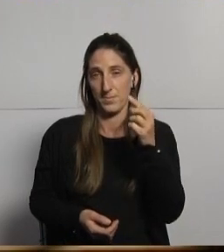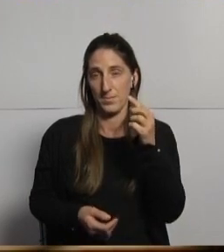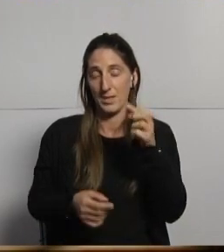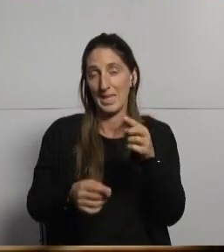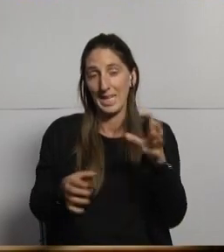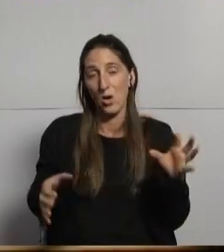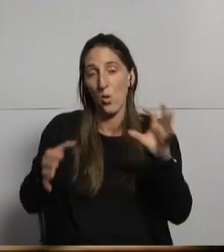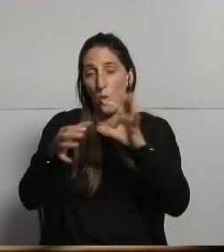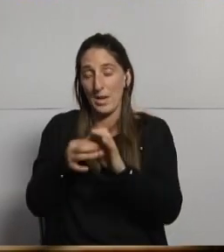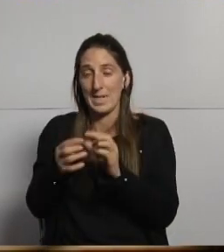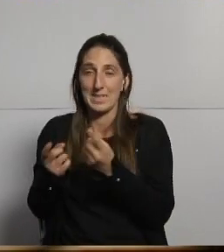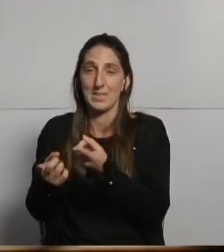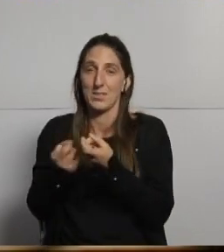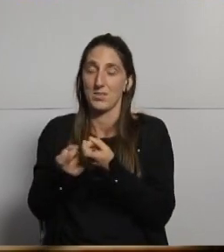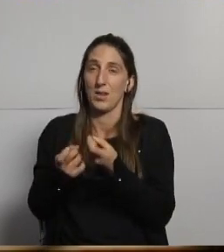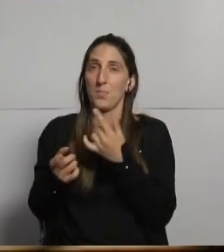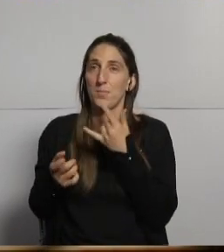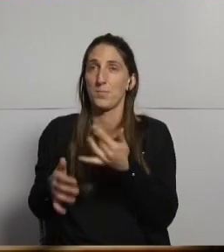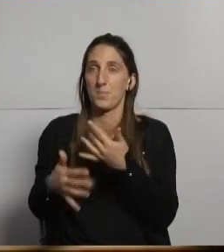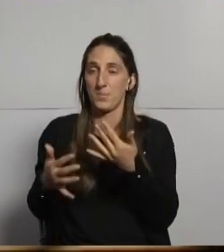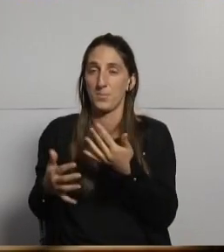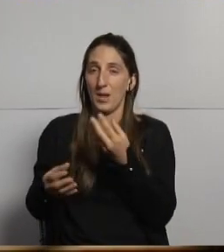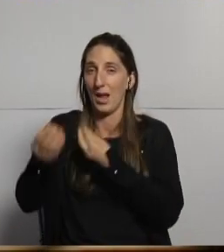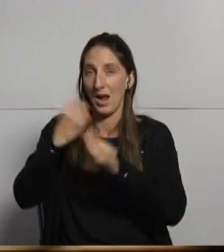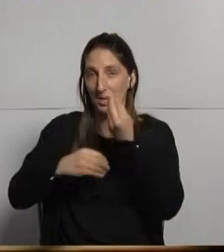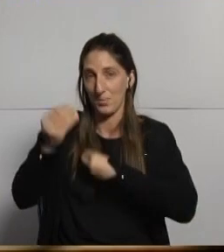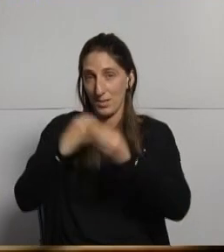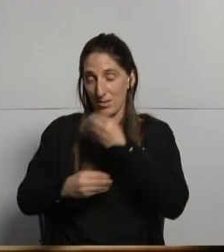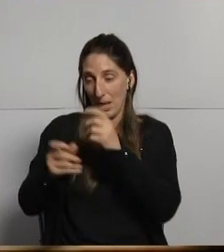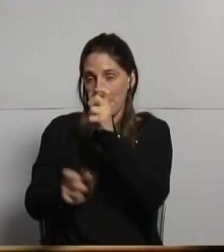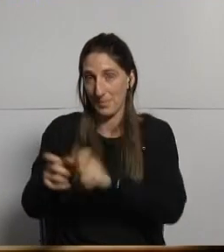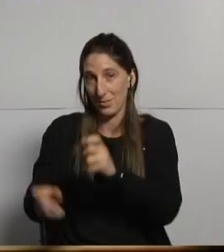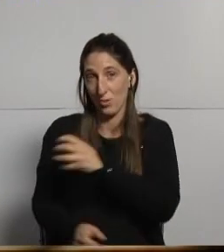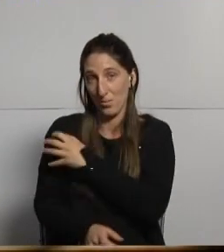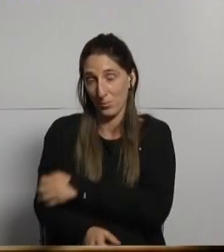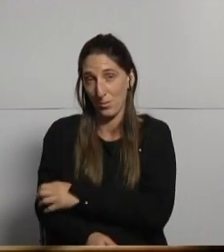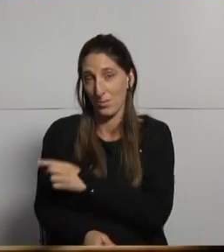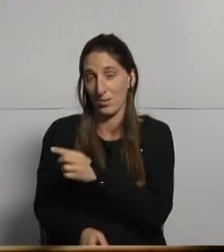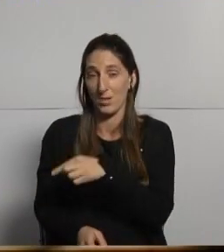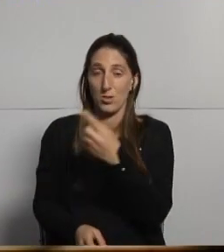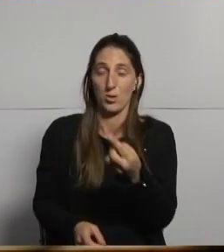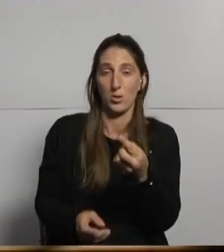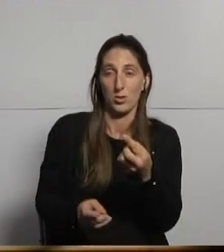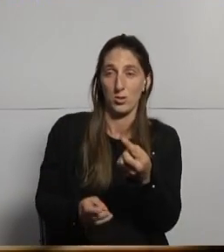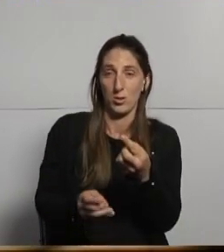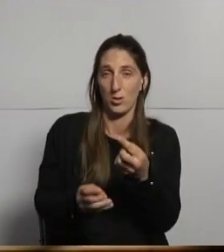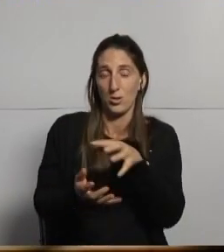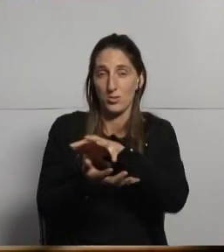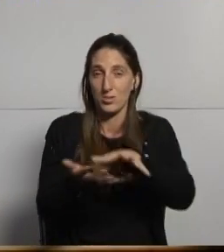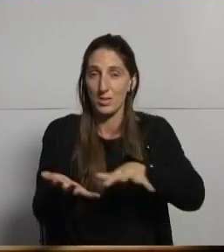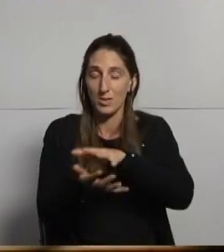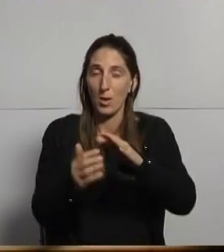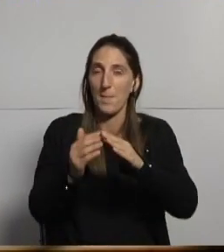unir una necesidad que era la alimentación de gente carenciada con un sector minorista que